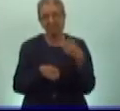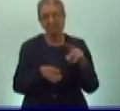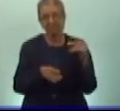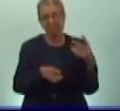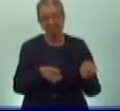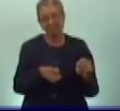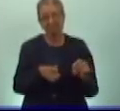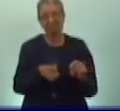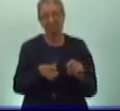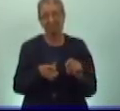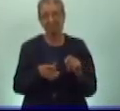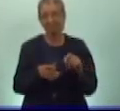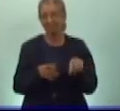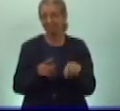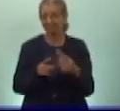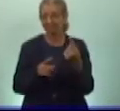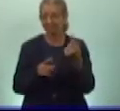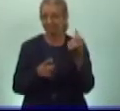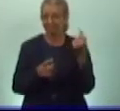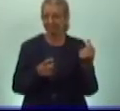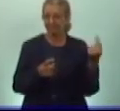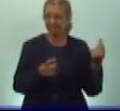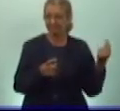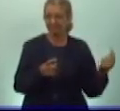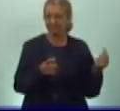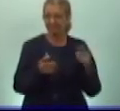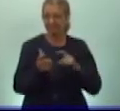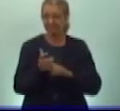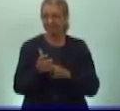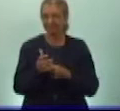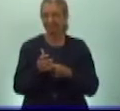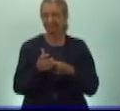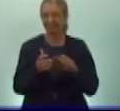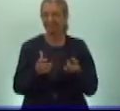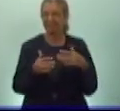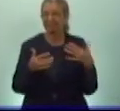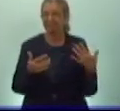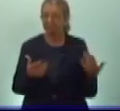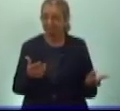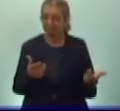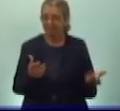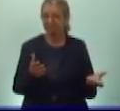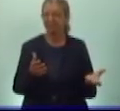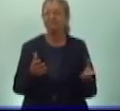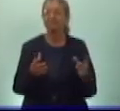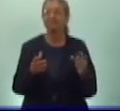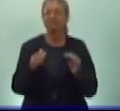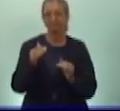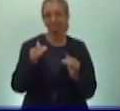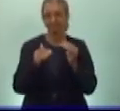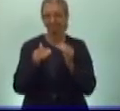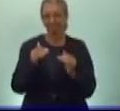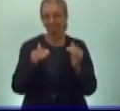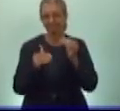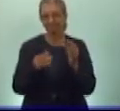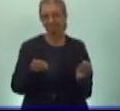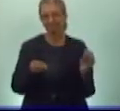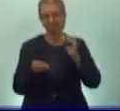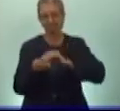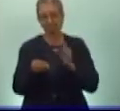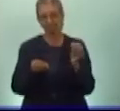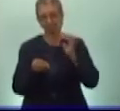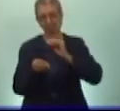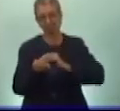que seguramente recordarán que cada vez que hablamos de multiplicación nos referimos a aumentar,